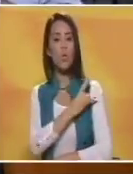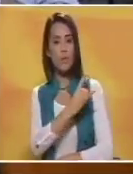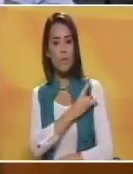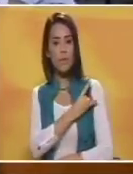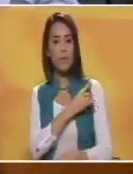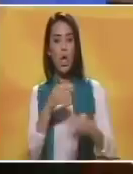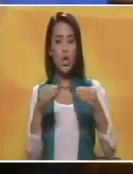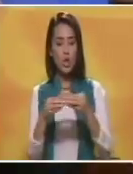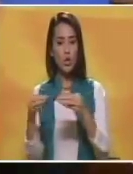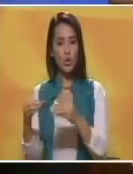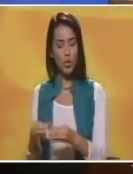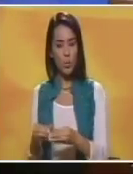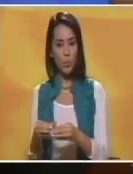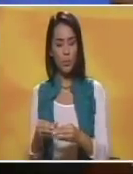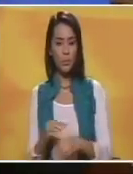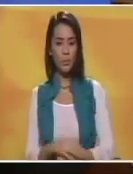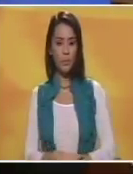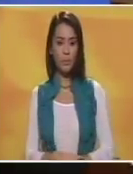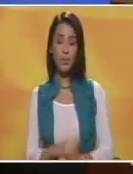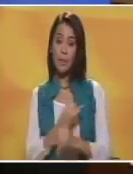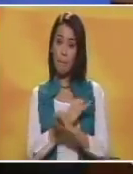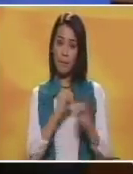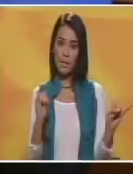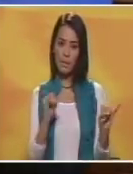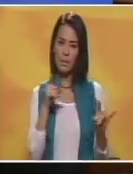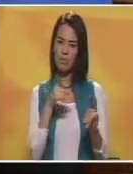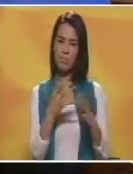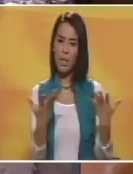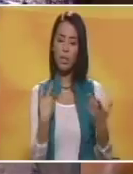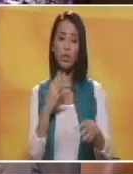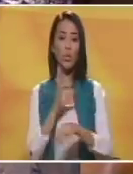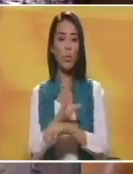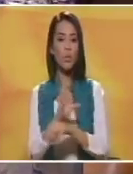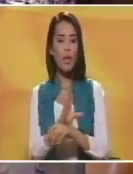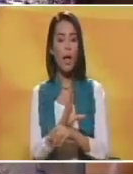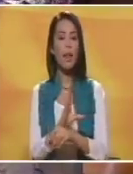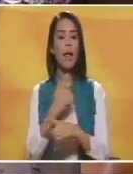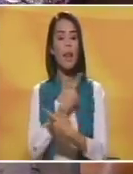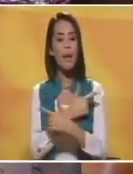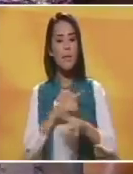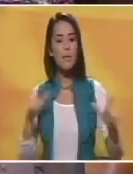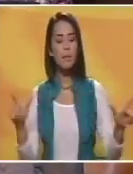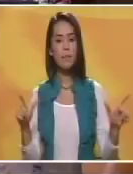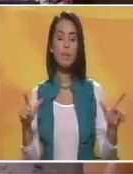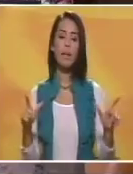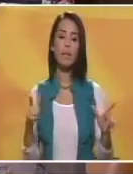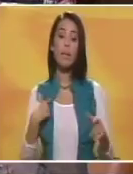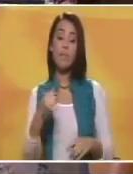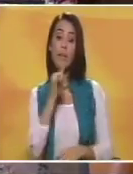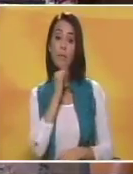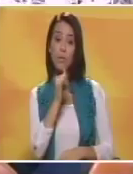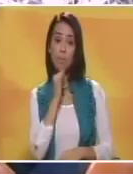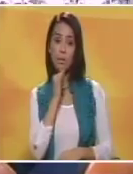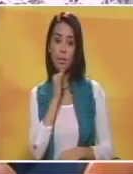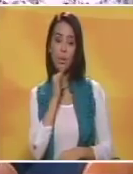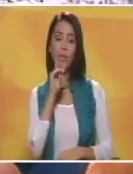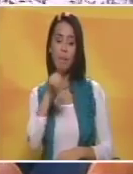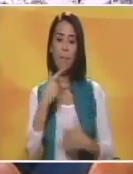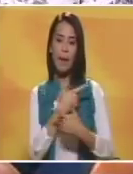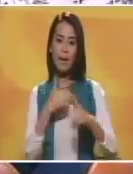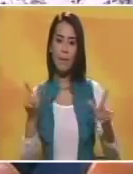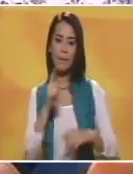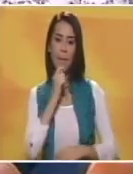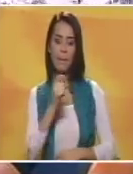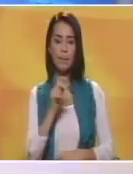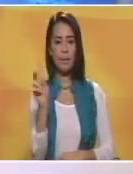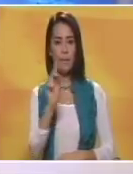gremios y organizaciones no gubernamentales que se ocupan de velar y resguardar el derecho a la libertad de expresión y a la libertad de prensa en